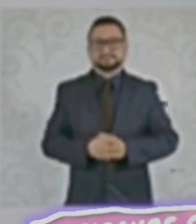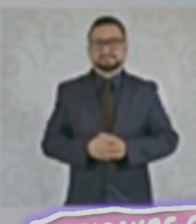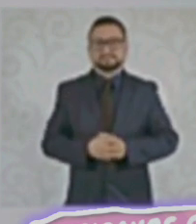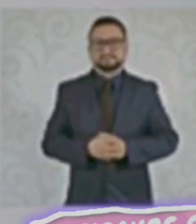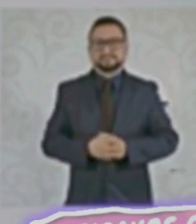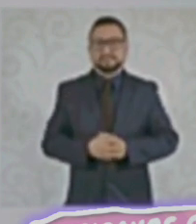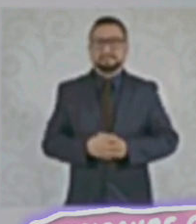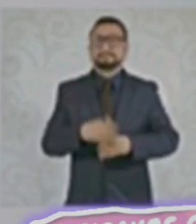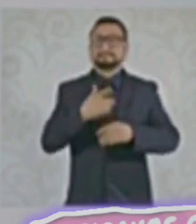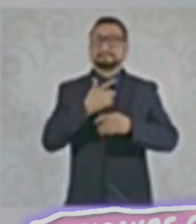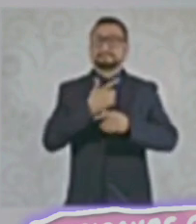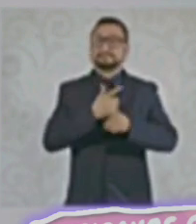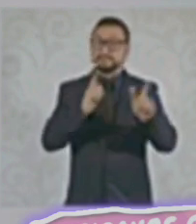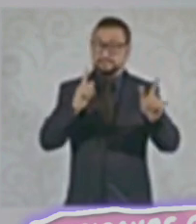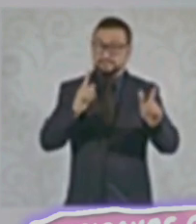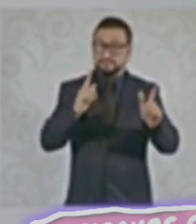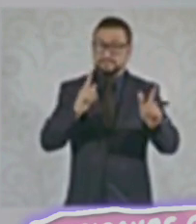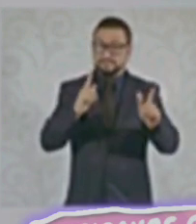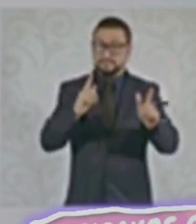La libertad,